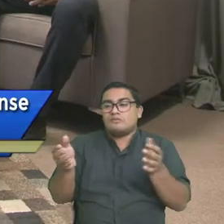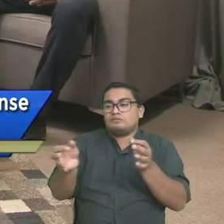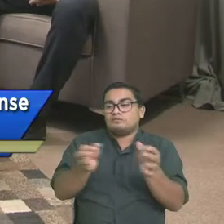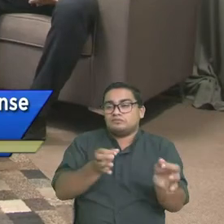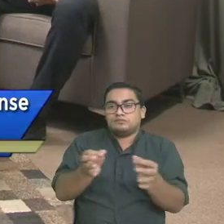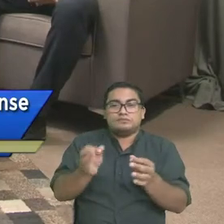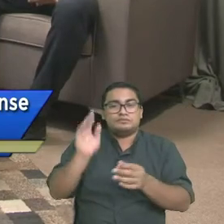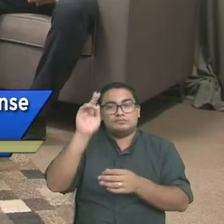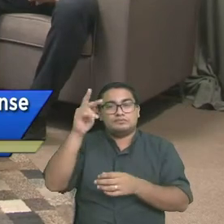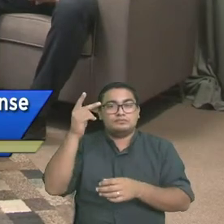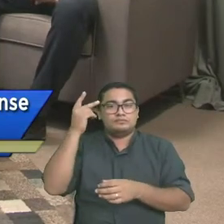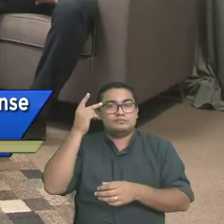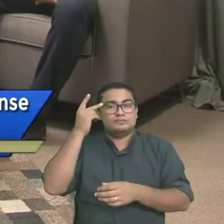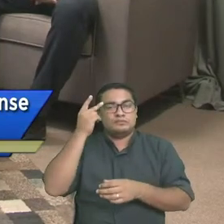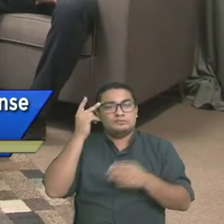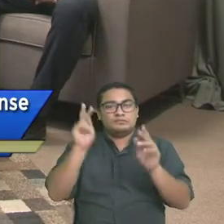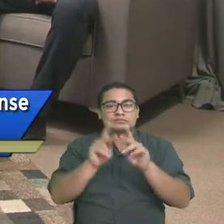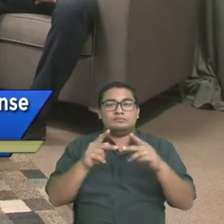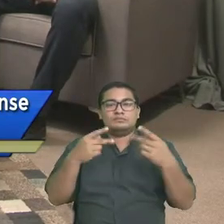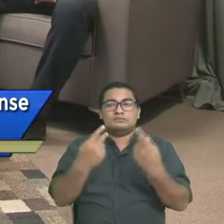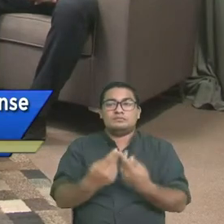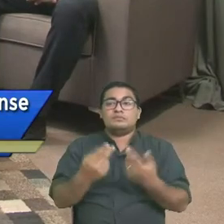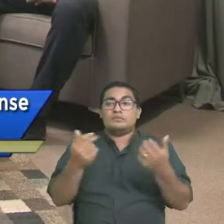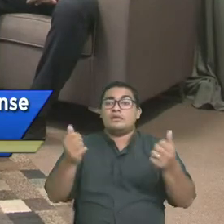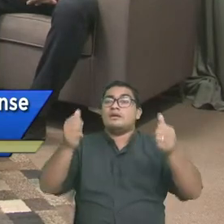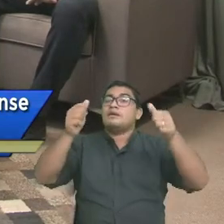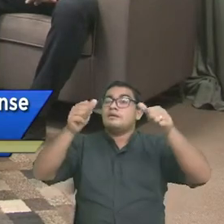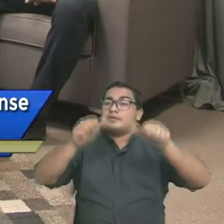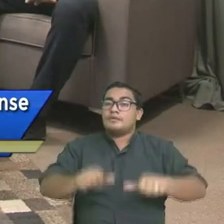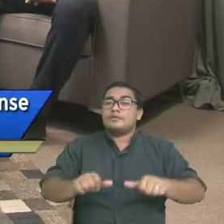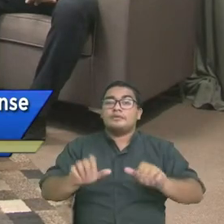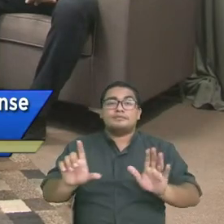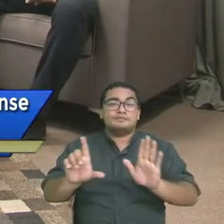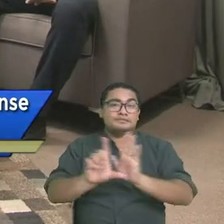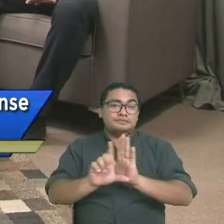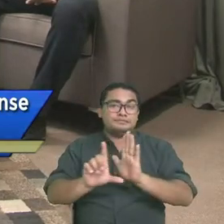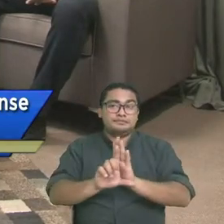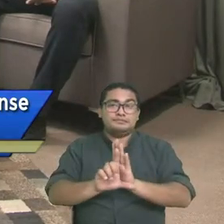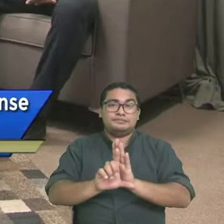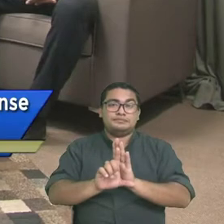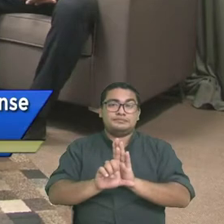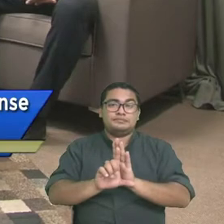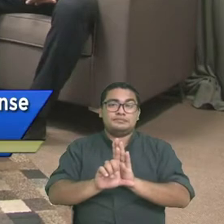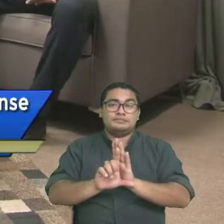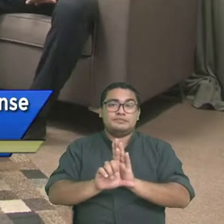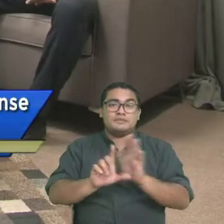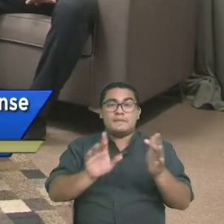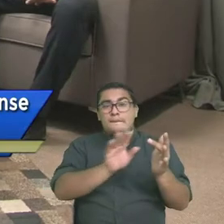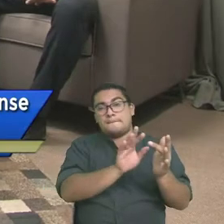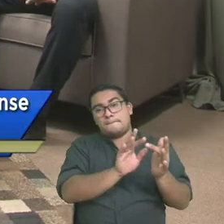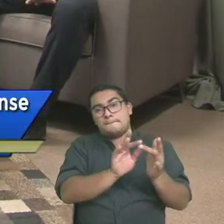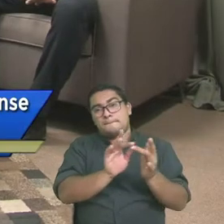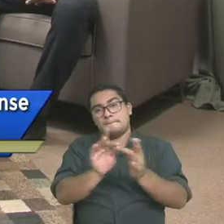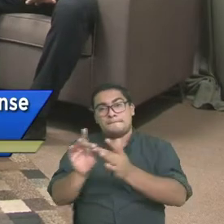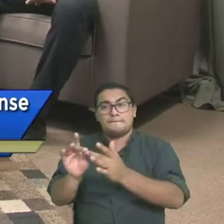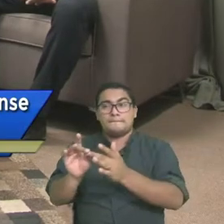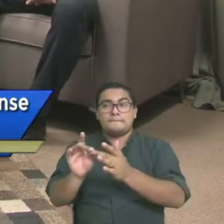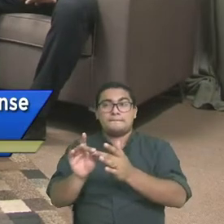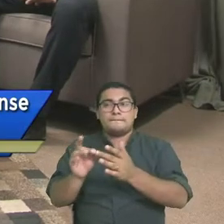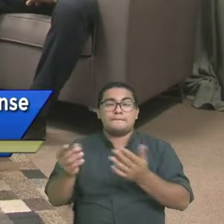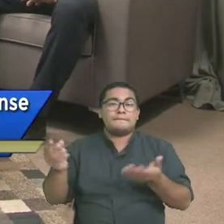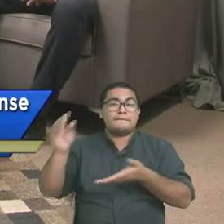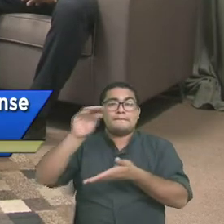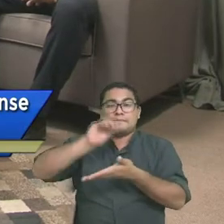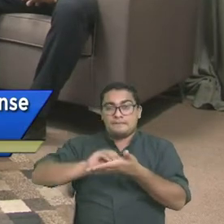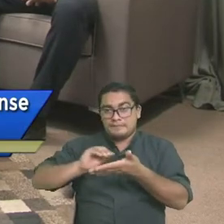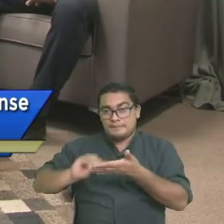de política pública a través de la aprobación de leyes y a través de la aprobación, particularmente en el caso que le corresponde a la Comisión